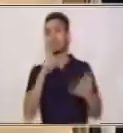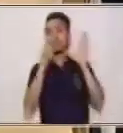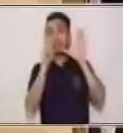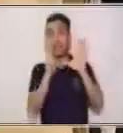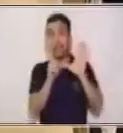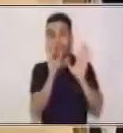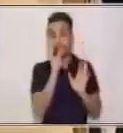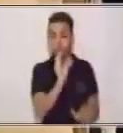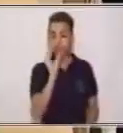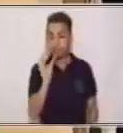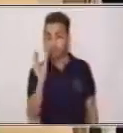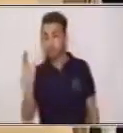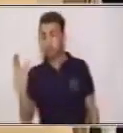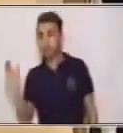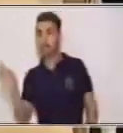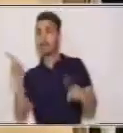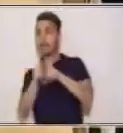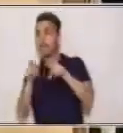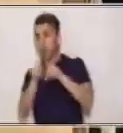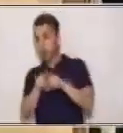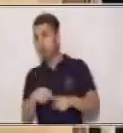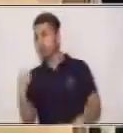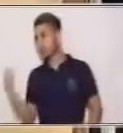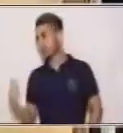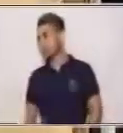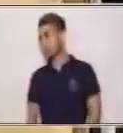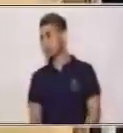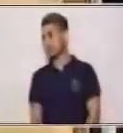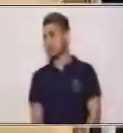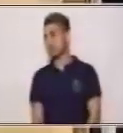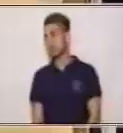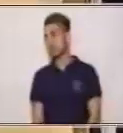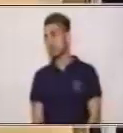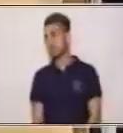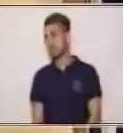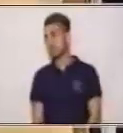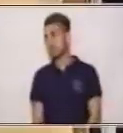iguales. Vamos a ver, estamos colocando poco a poco.